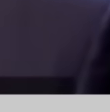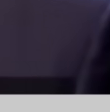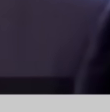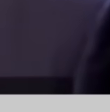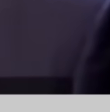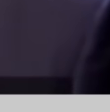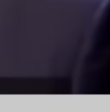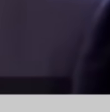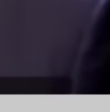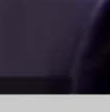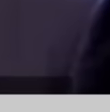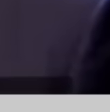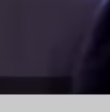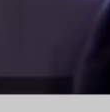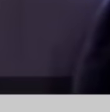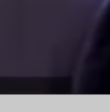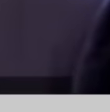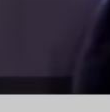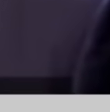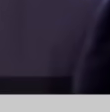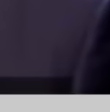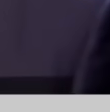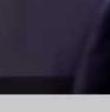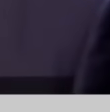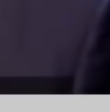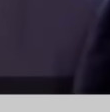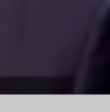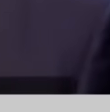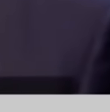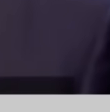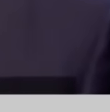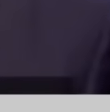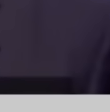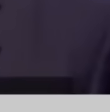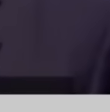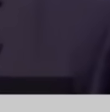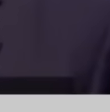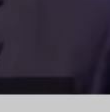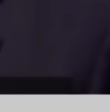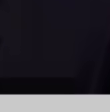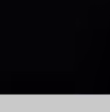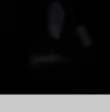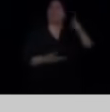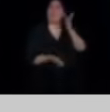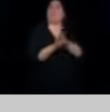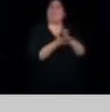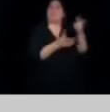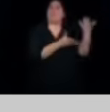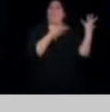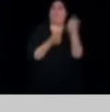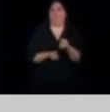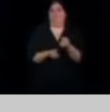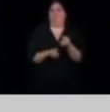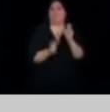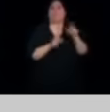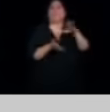allá de que piensen distinto, tienen derecho a opinar distinto a vos. Y me parece que muestra tu rasgo autoritario. No le salió bien esta